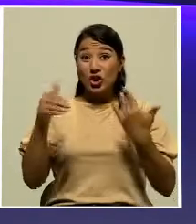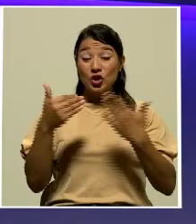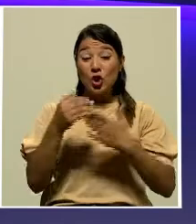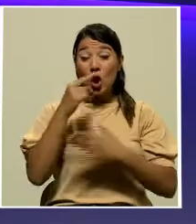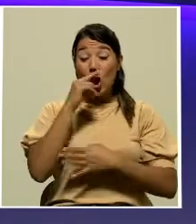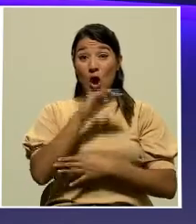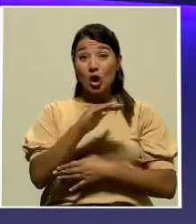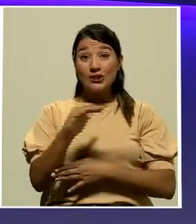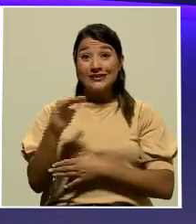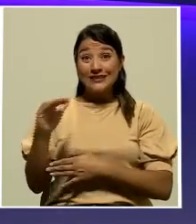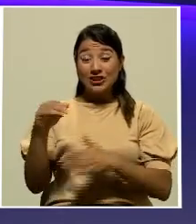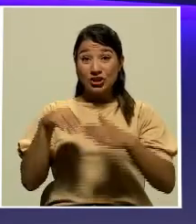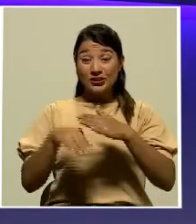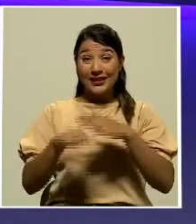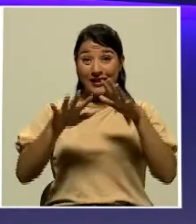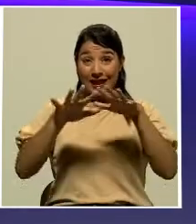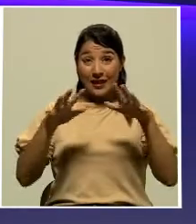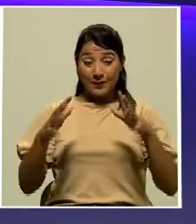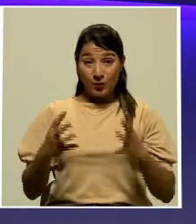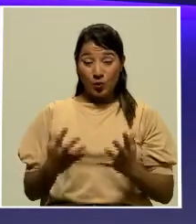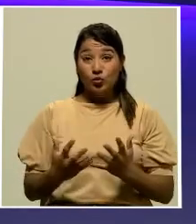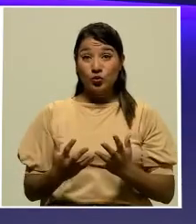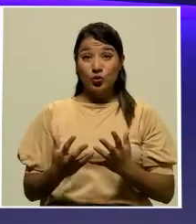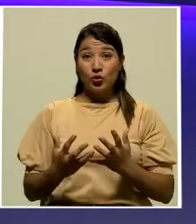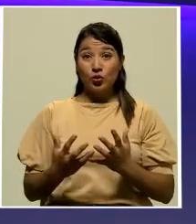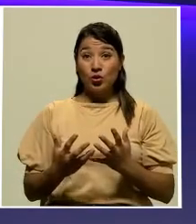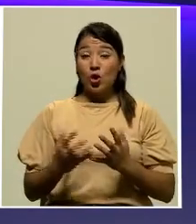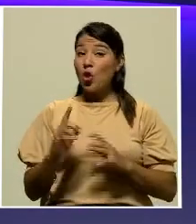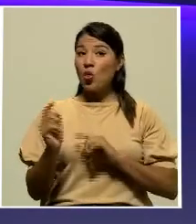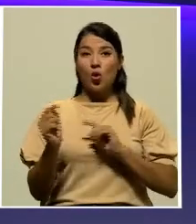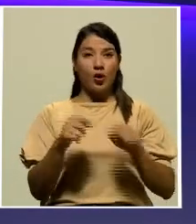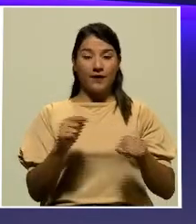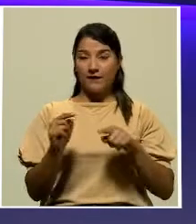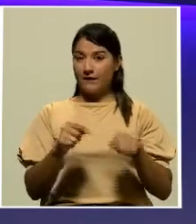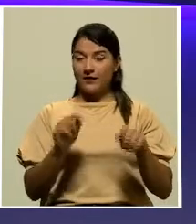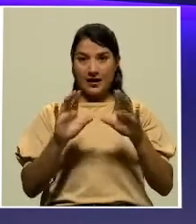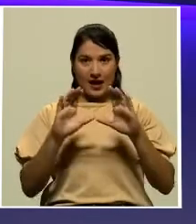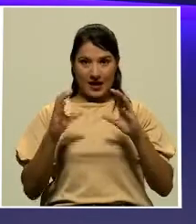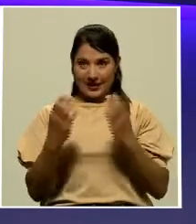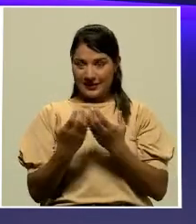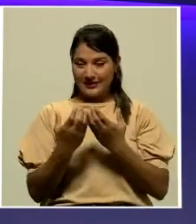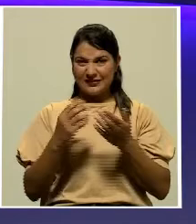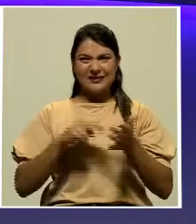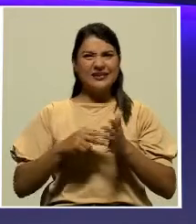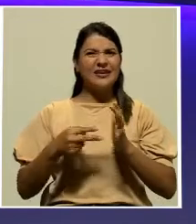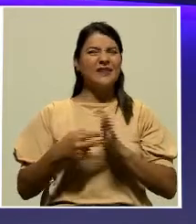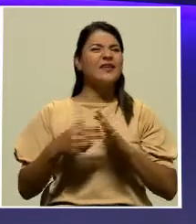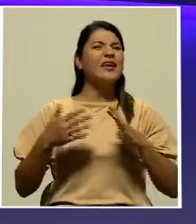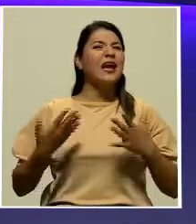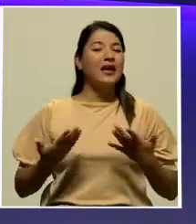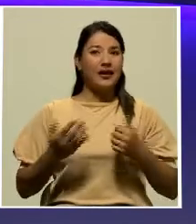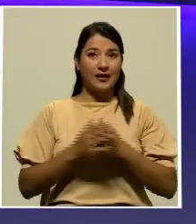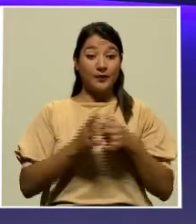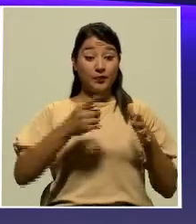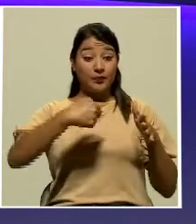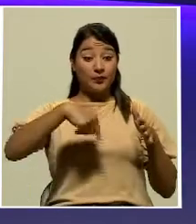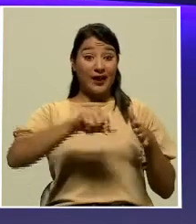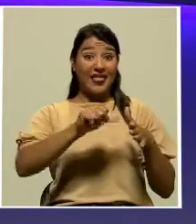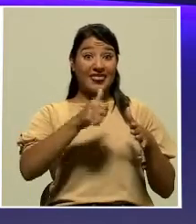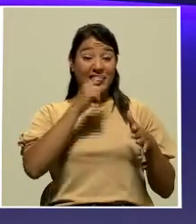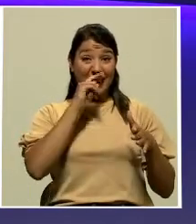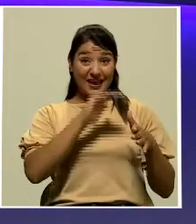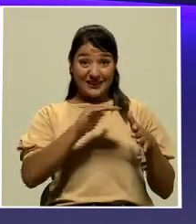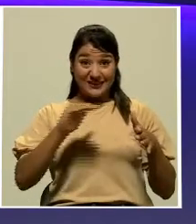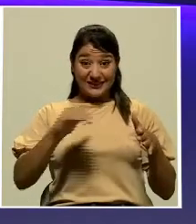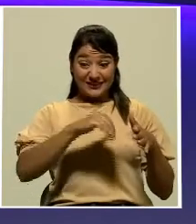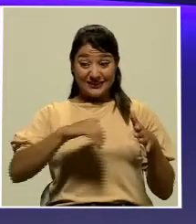niñas de todo el mundo no estaban asistiendo a clases. Es decir, 9 de cada 10 niños en